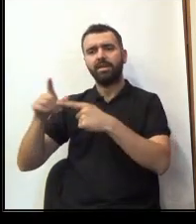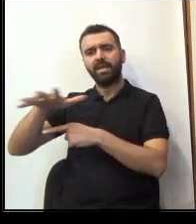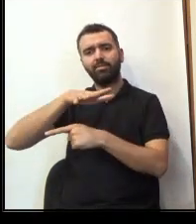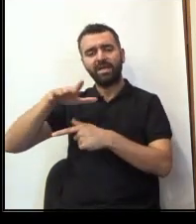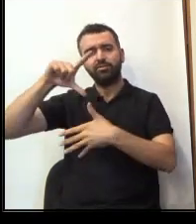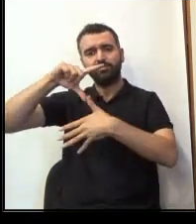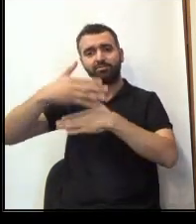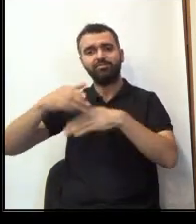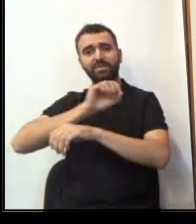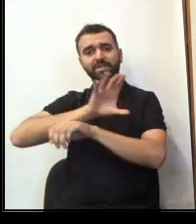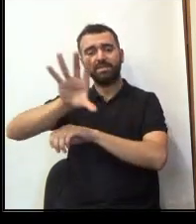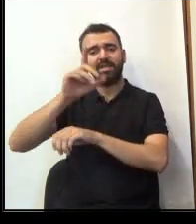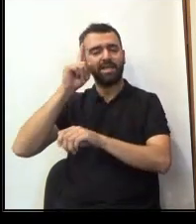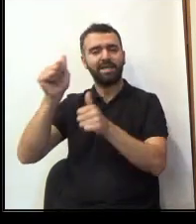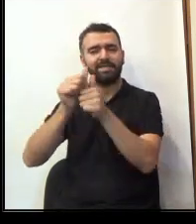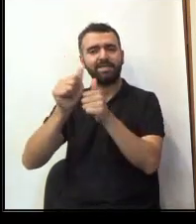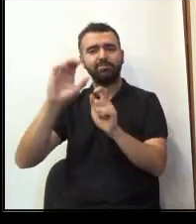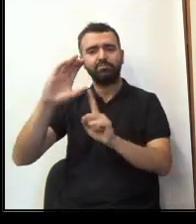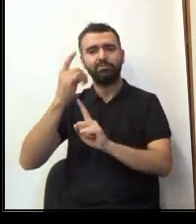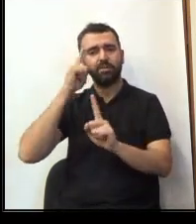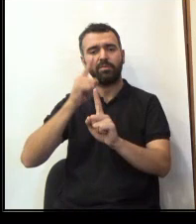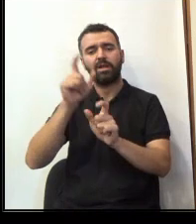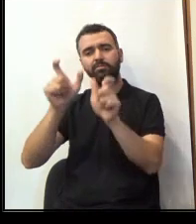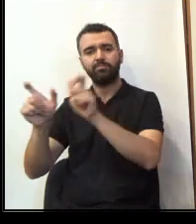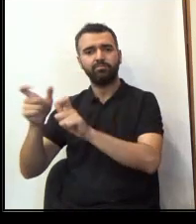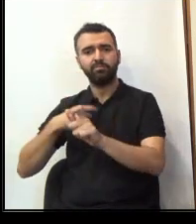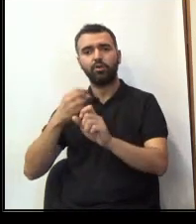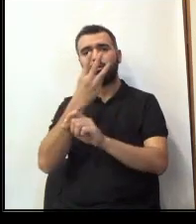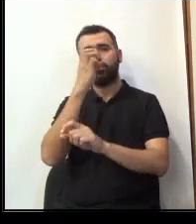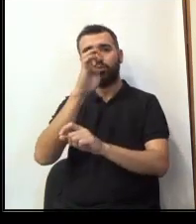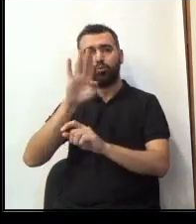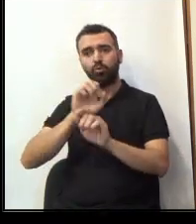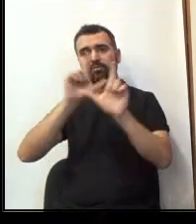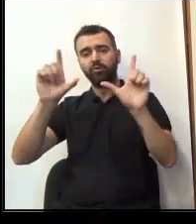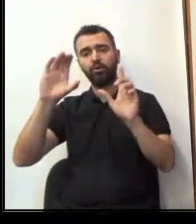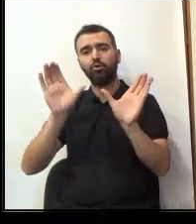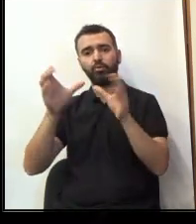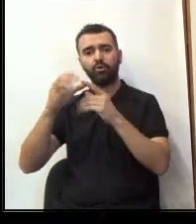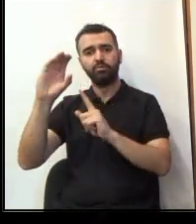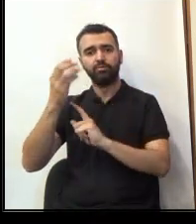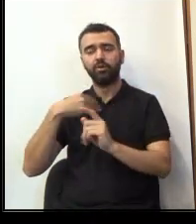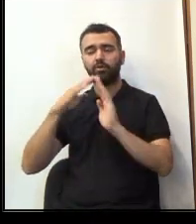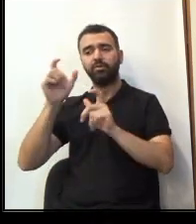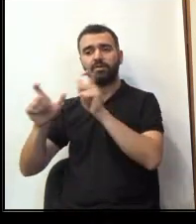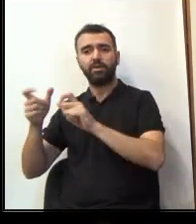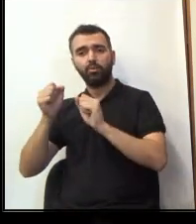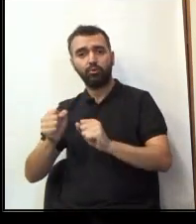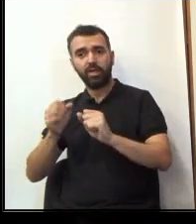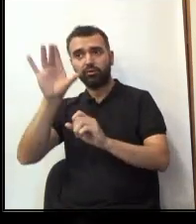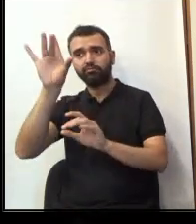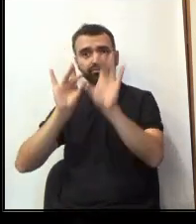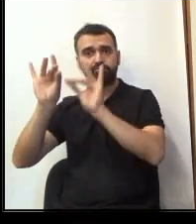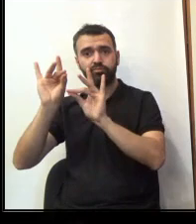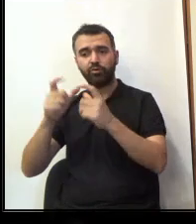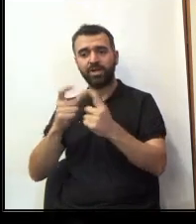y acercar la cultura a las personas. A través de la página web de la Corporación Cultural, los vecinos de la comuna pudieron obtener entradas y